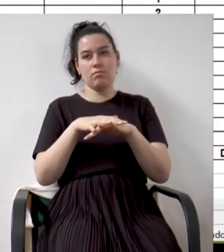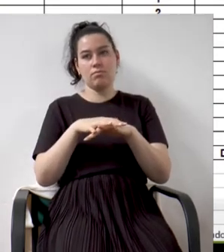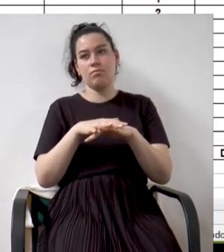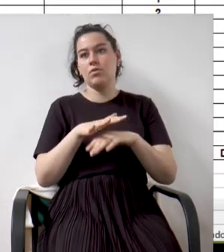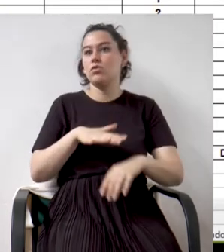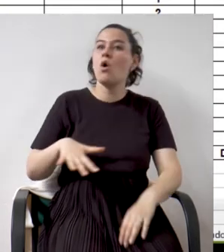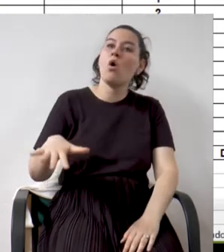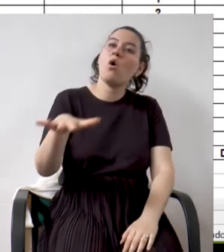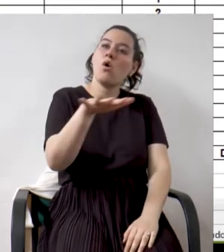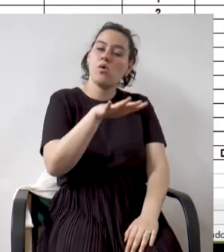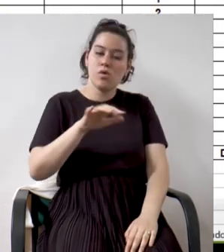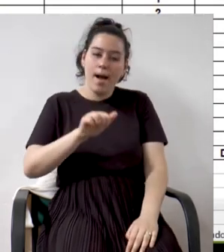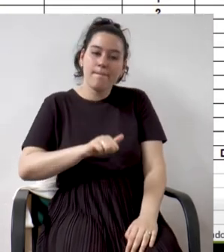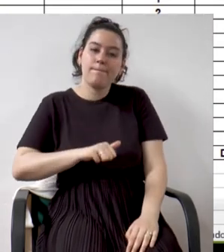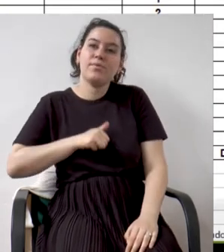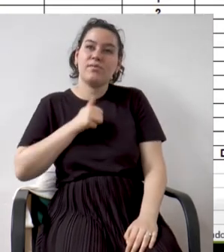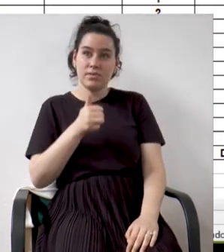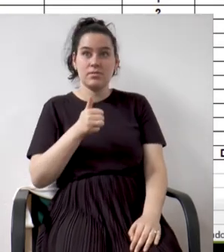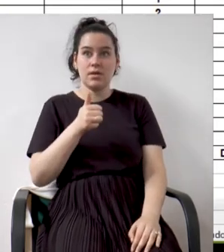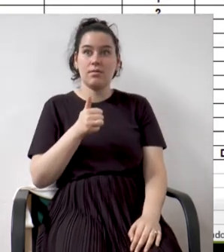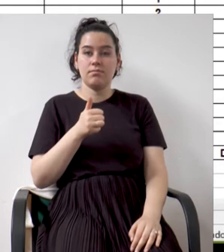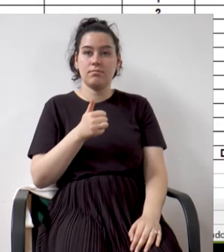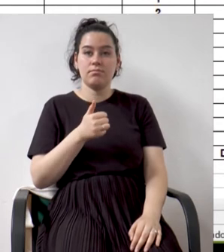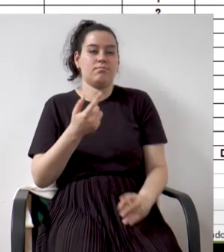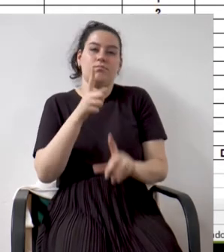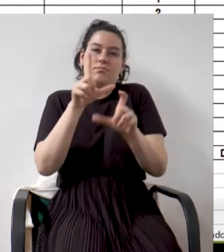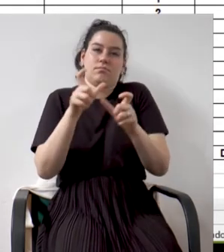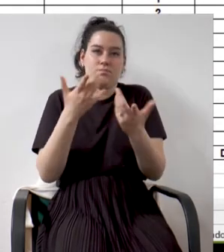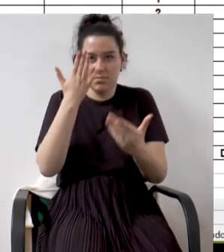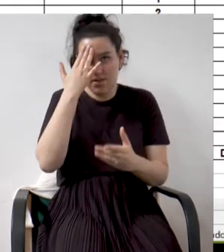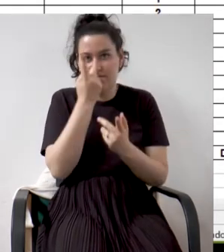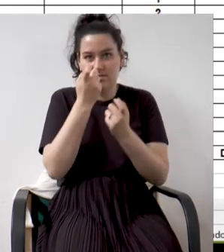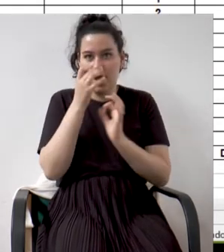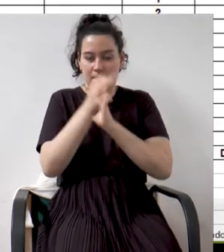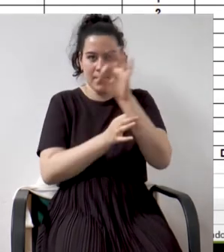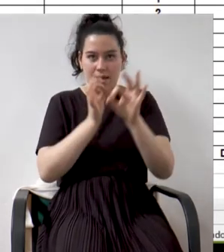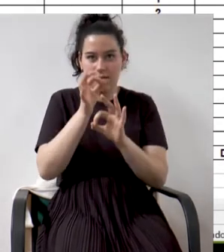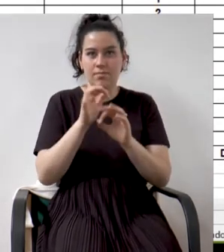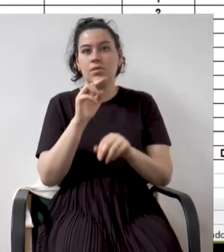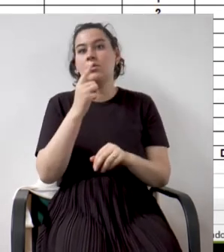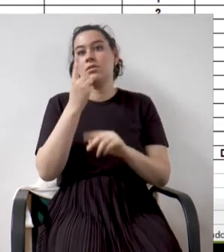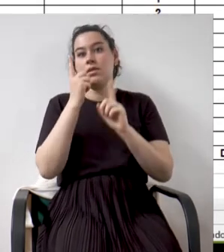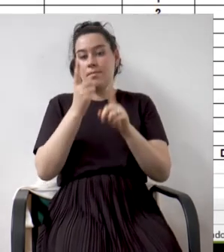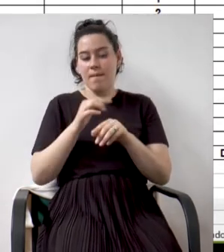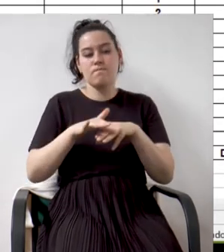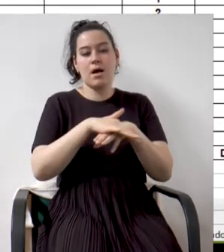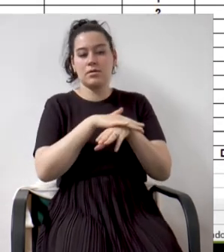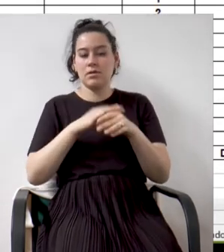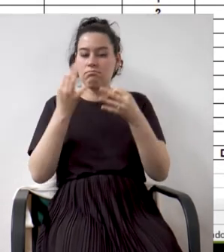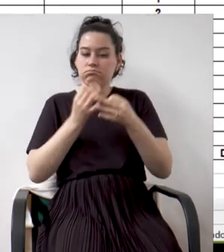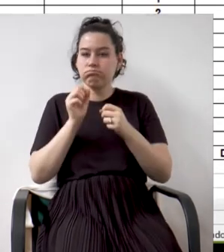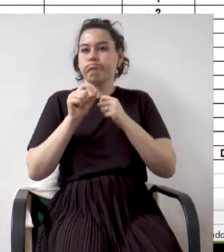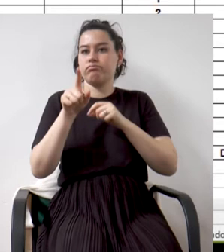todos deberían aprovechar a tomar lo que puedan, por razones obvias. Tienen una base que es específica por